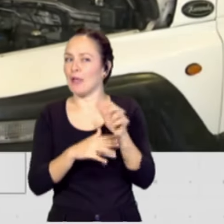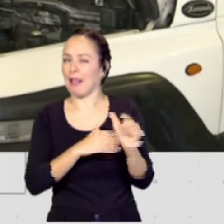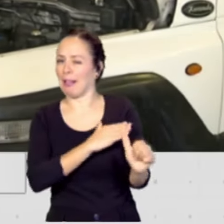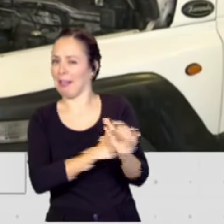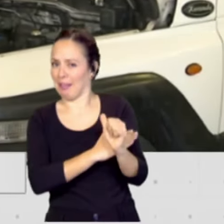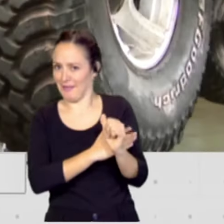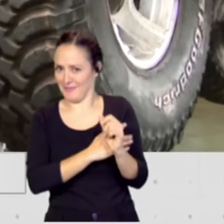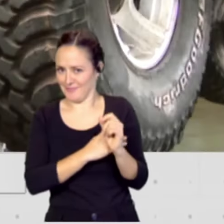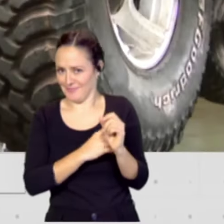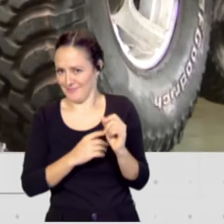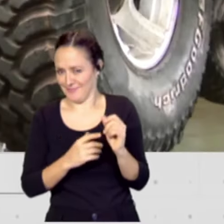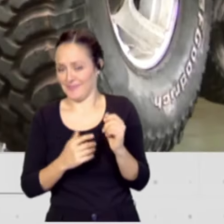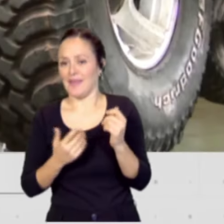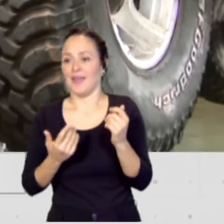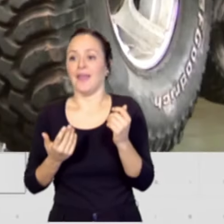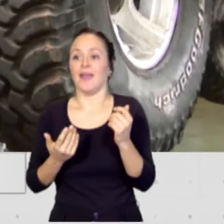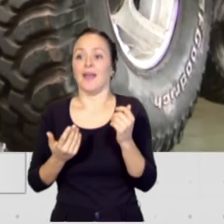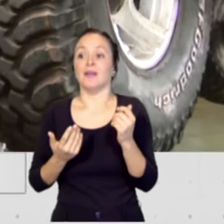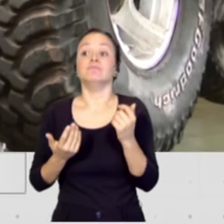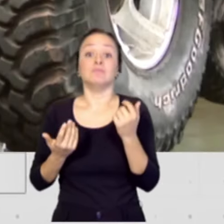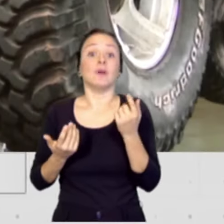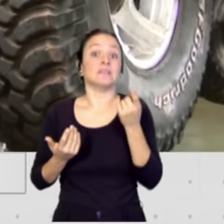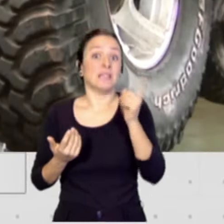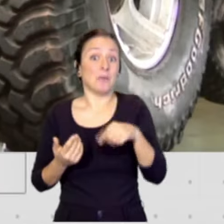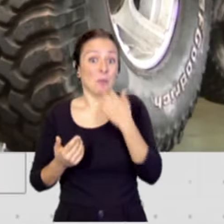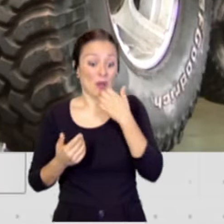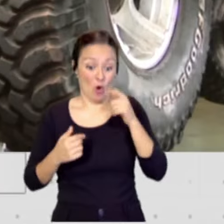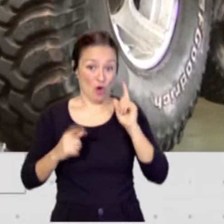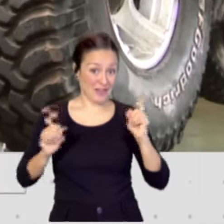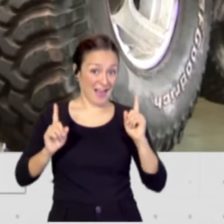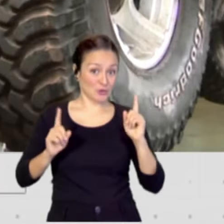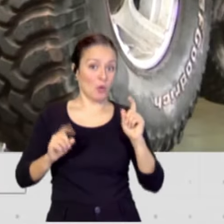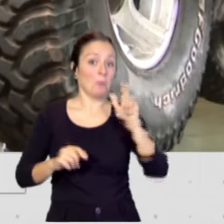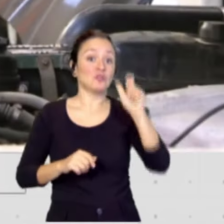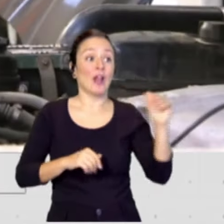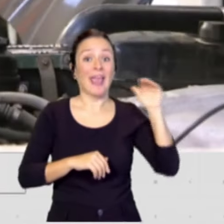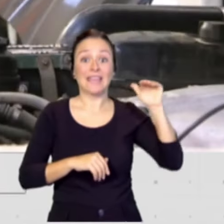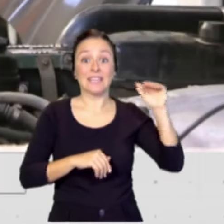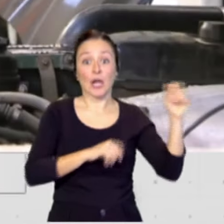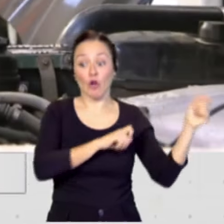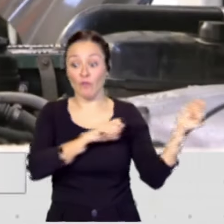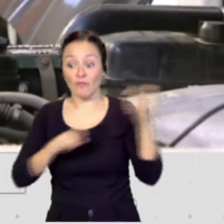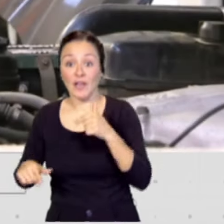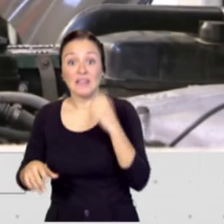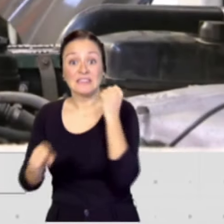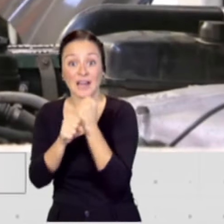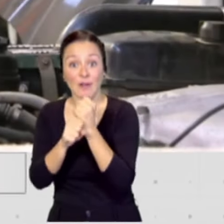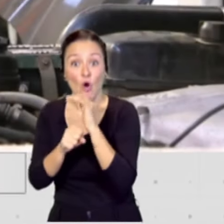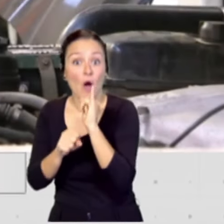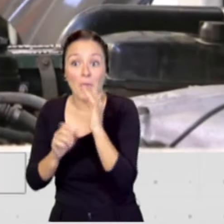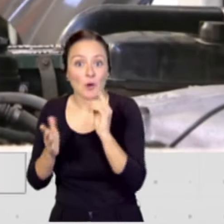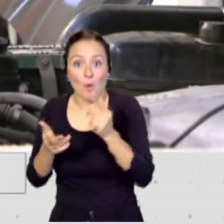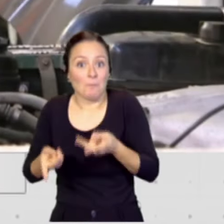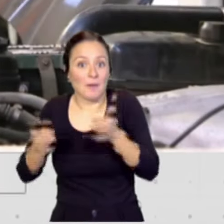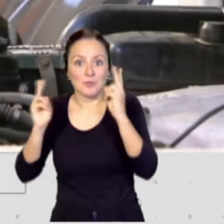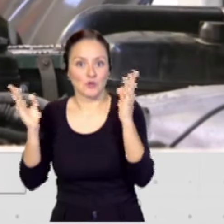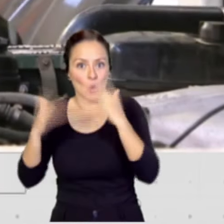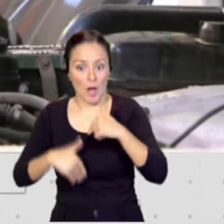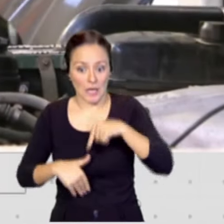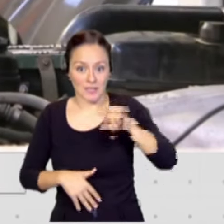como fue en este caso que son extranjeros sin permiso de residencia de trabajo que realizan una actividad laboral en algún centro de trabajo aquí en